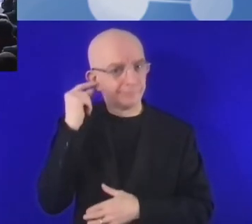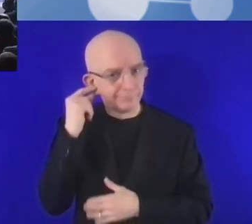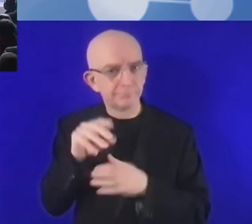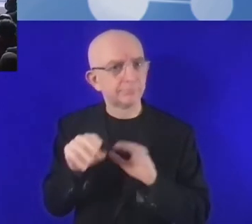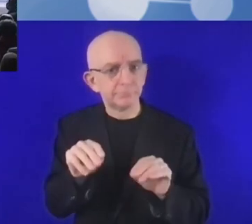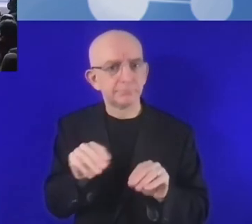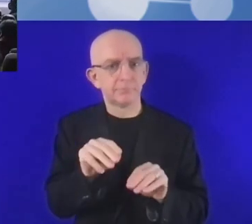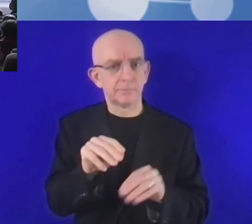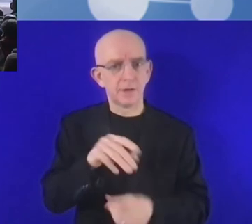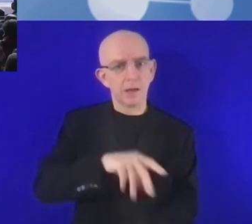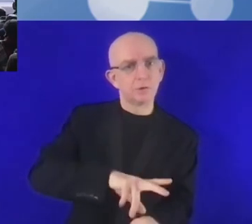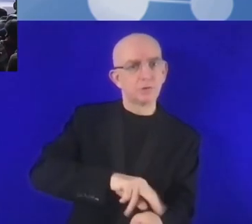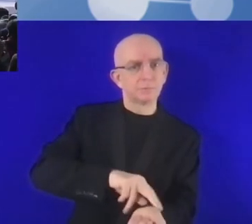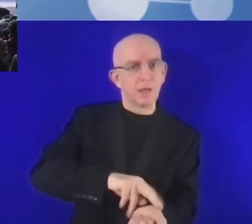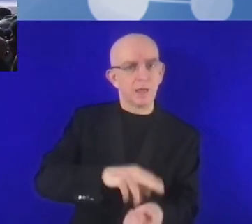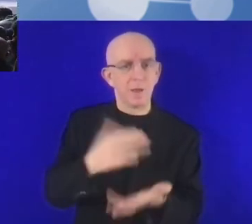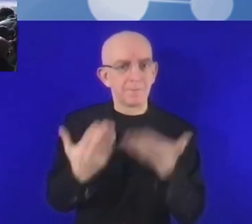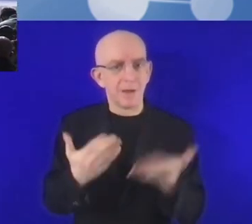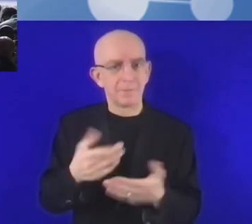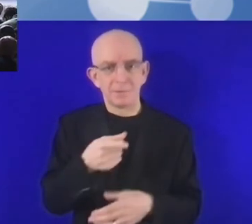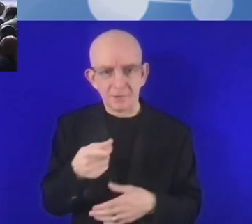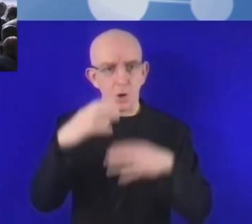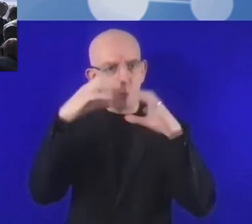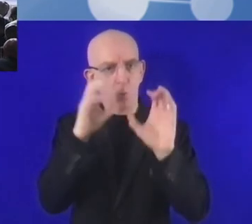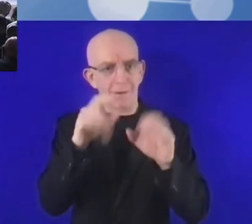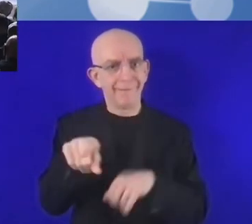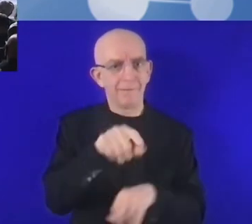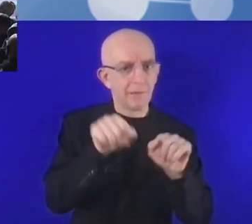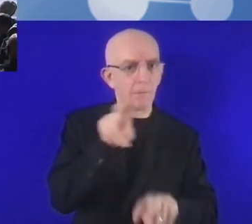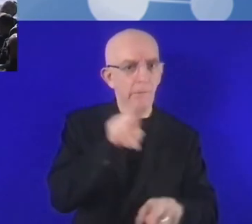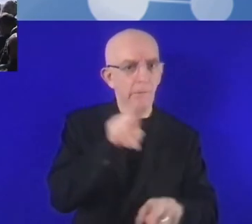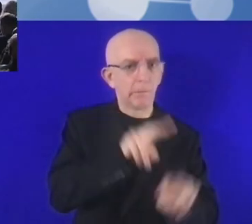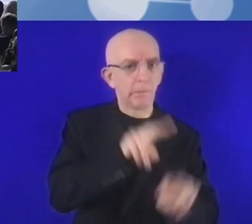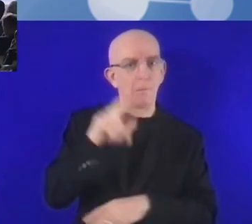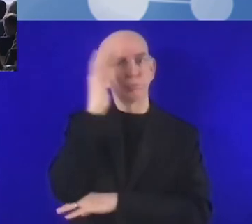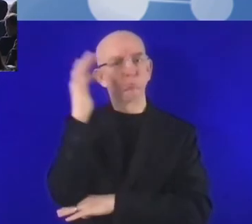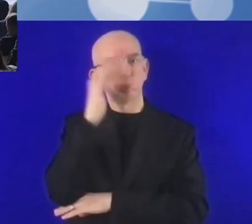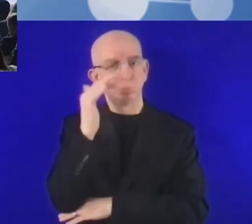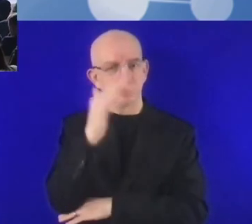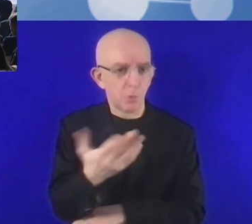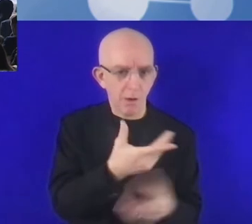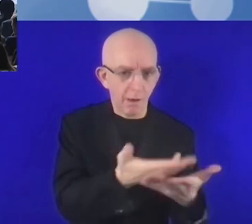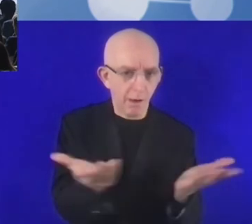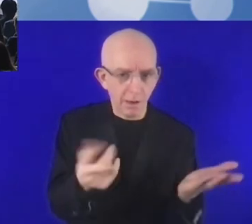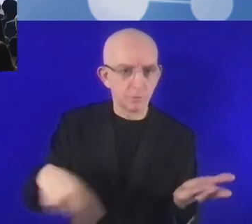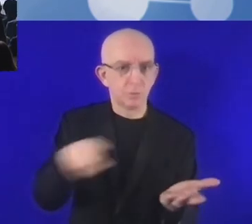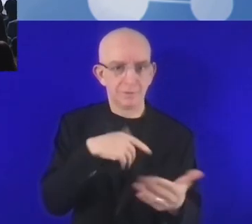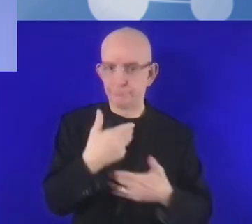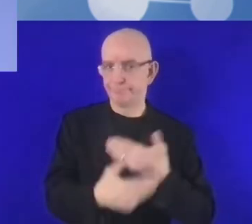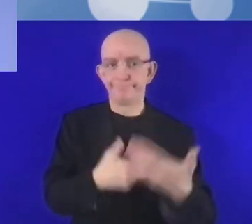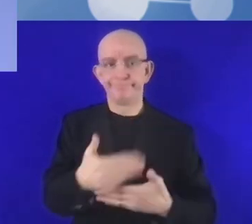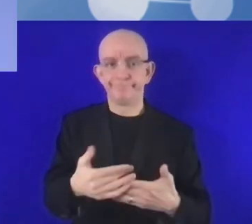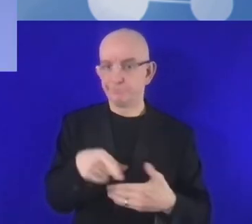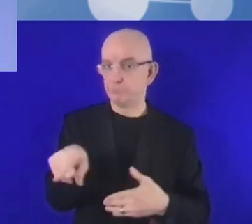Son ventajas que nos esperan. A algunos quizás les guste. A algunos quizás